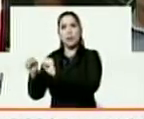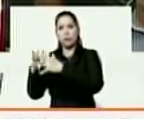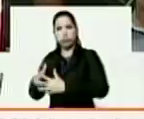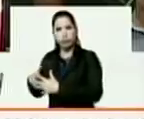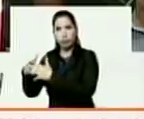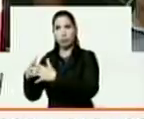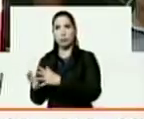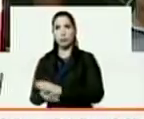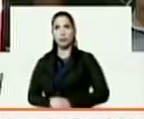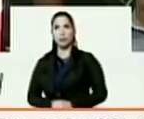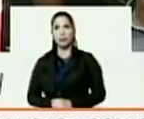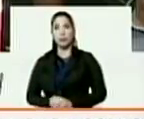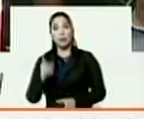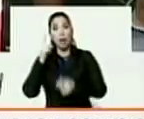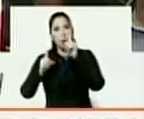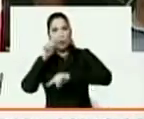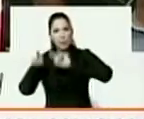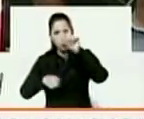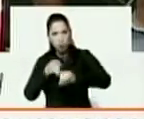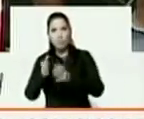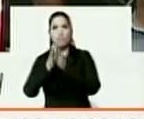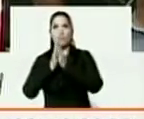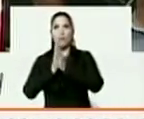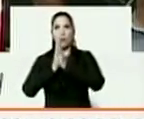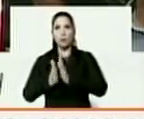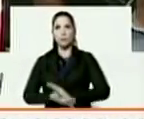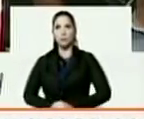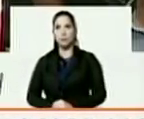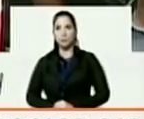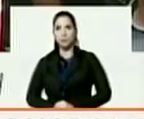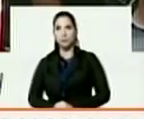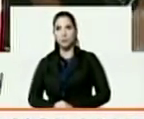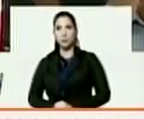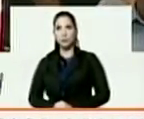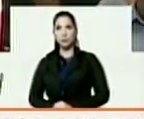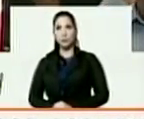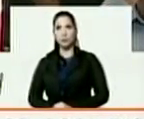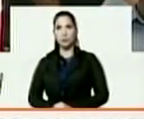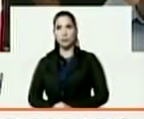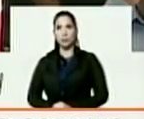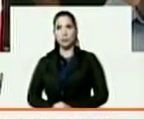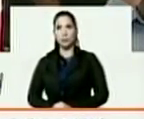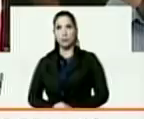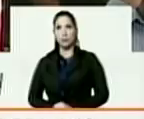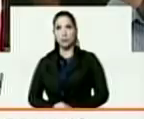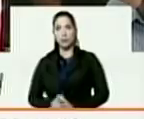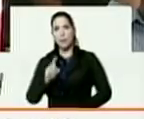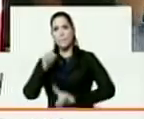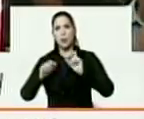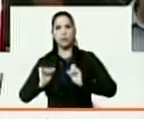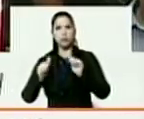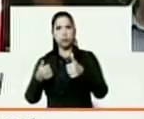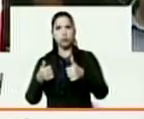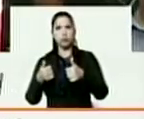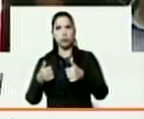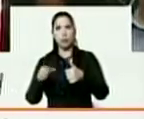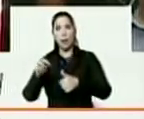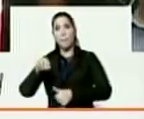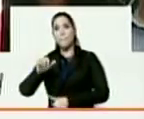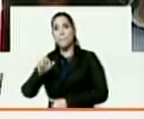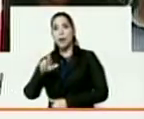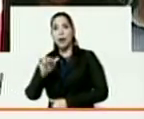si hay alguna pregunta por favor pero hacer la ronda de preguntas con mari carmen bermúdez